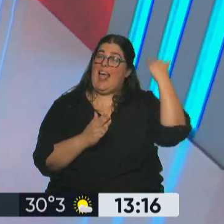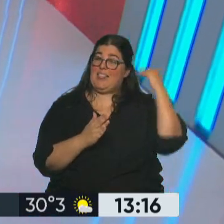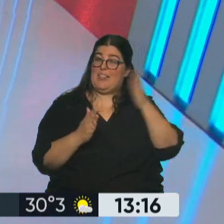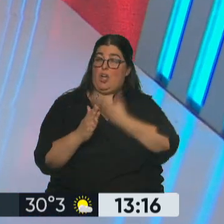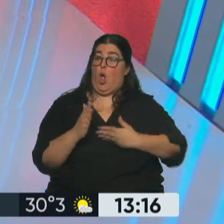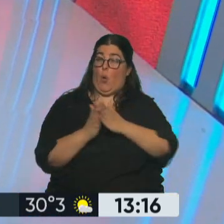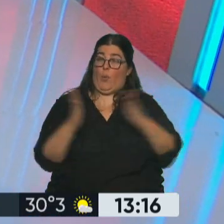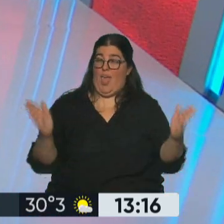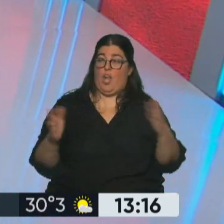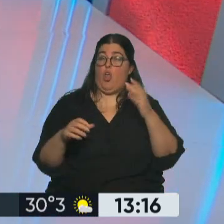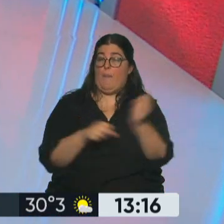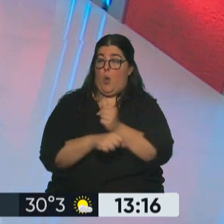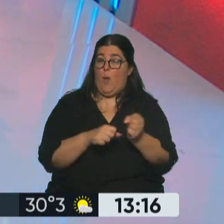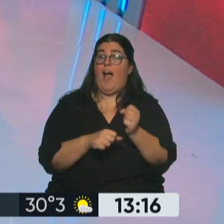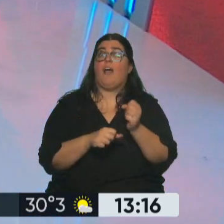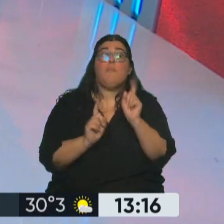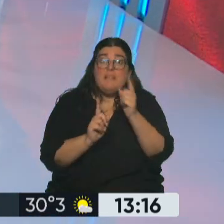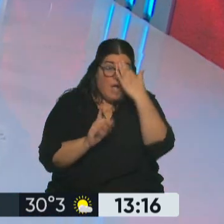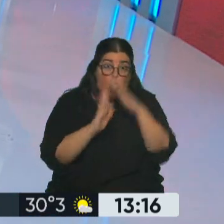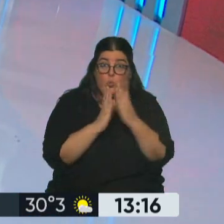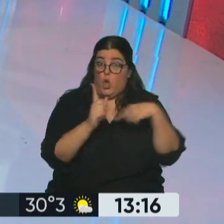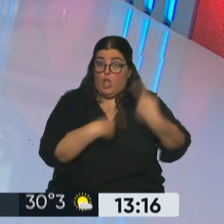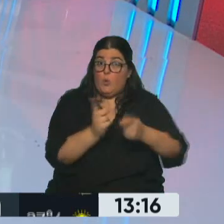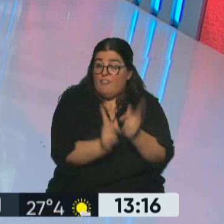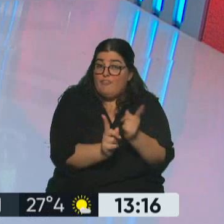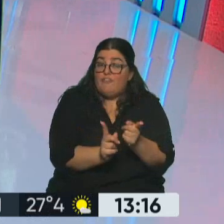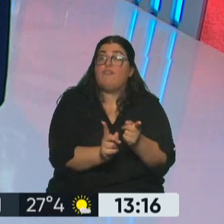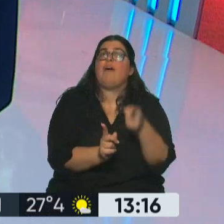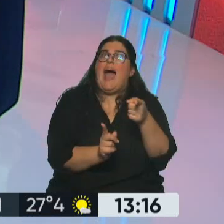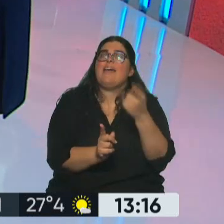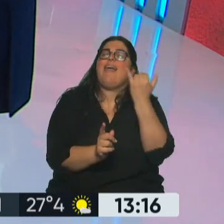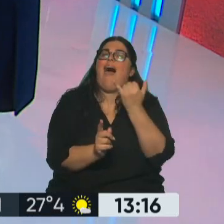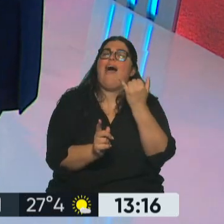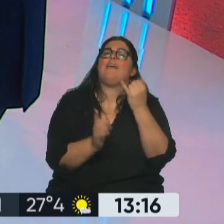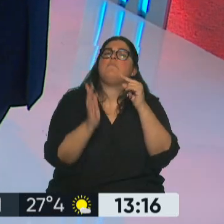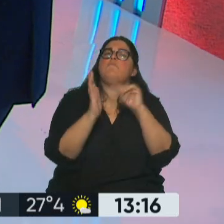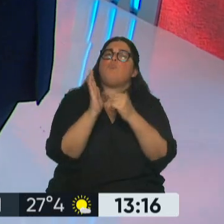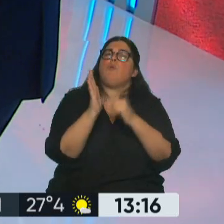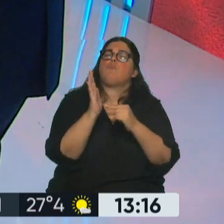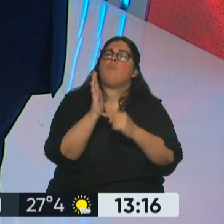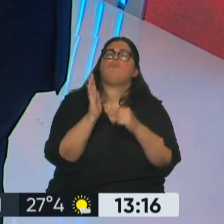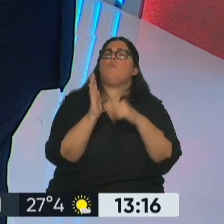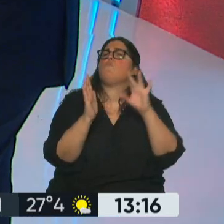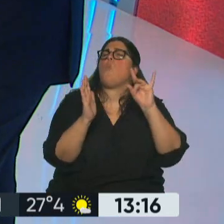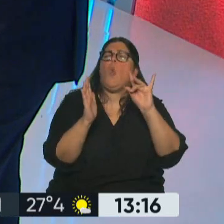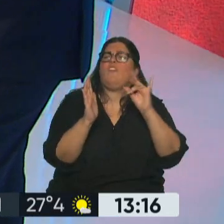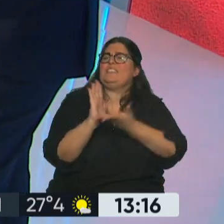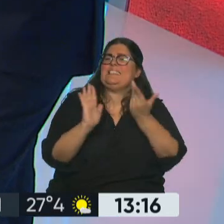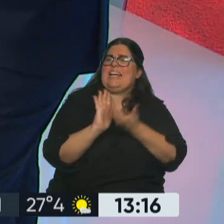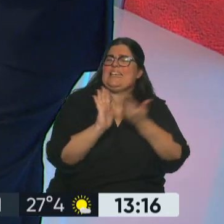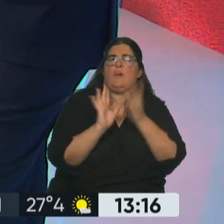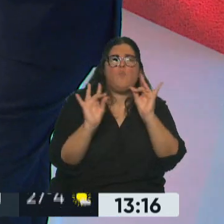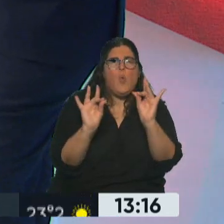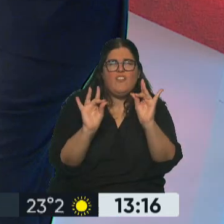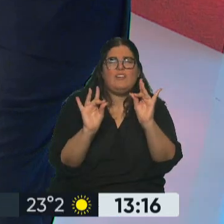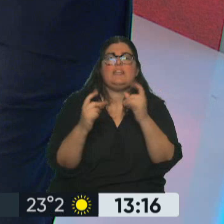Pinochet y que es la que va a seguir vigente, tiene una serie de cerrojos muy difíciles de desarmar justamente para